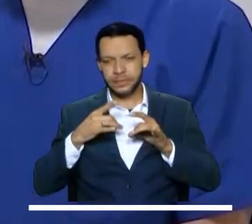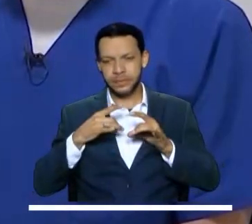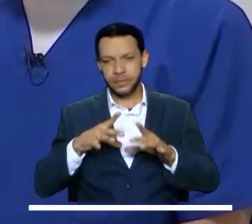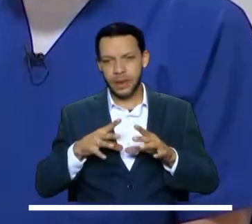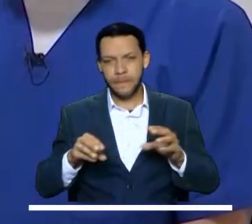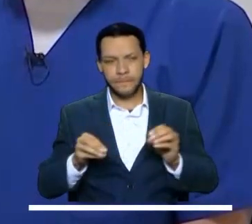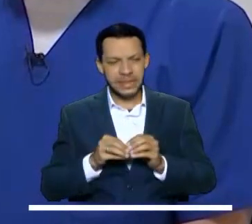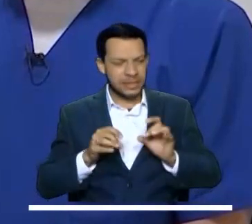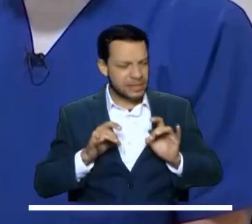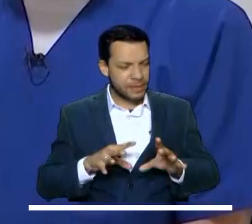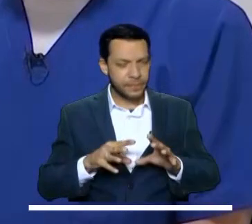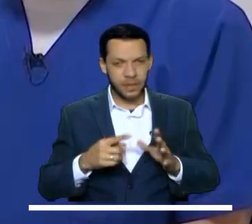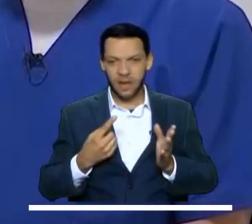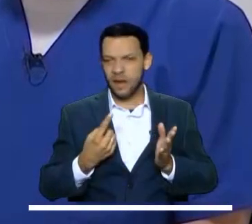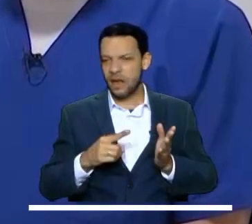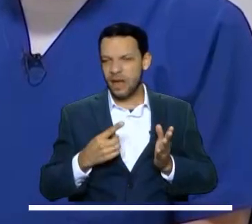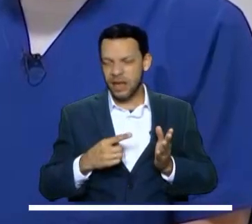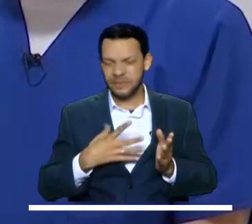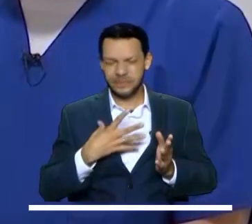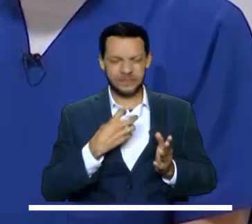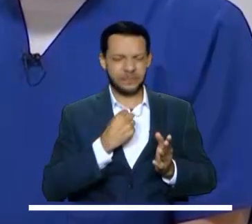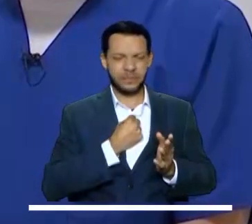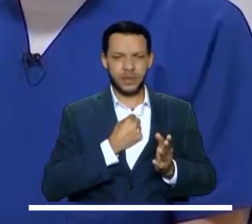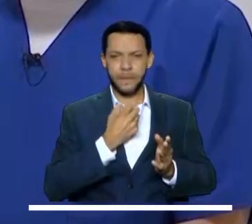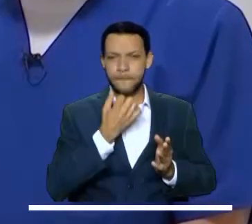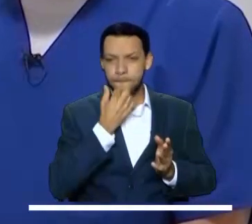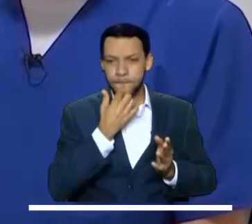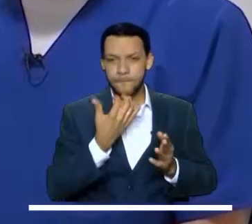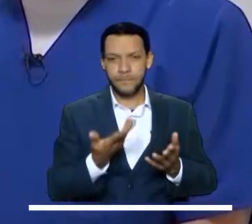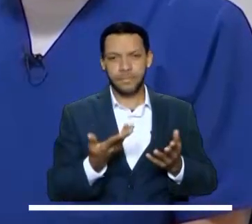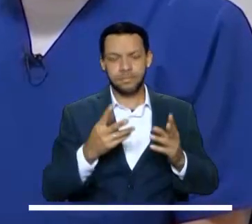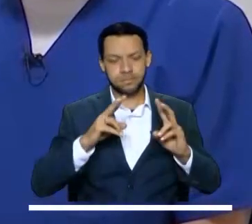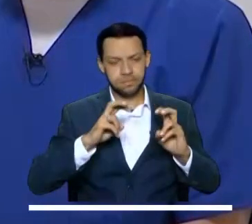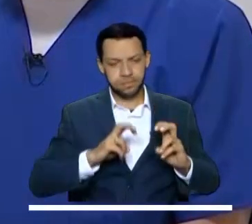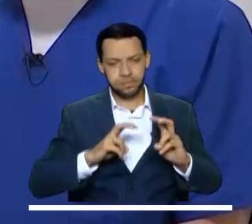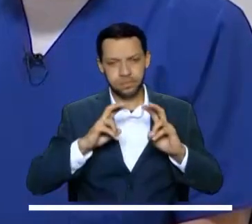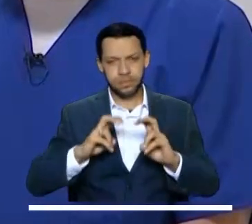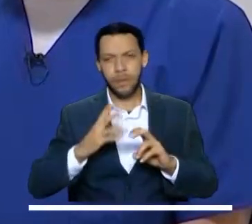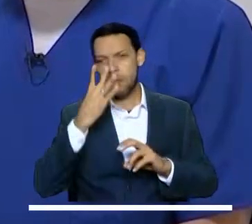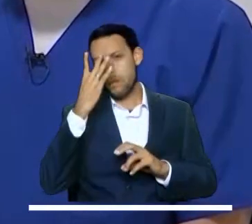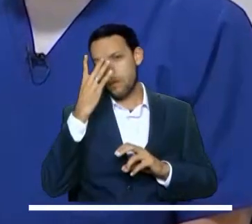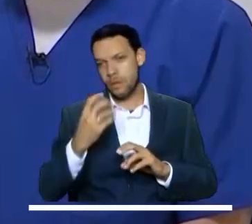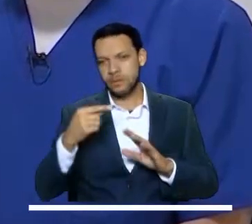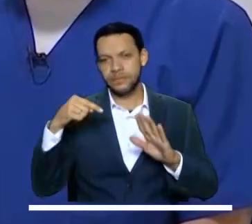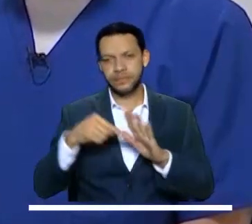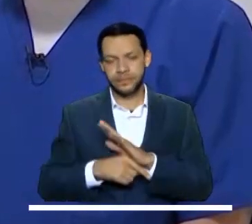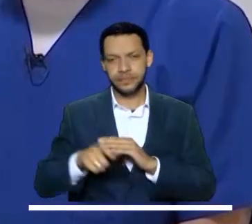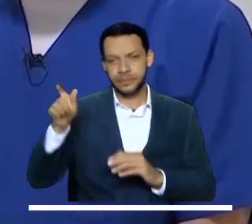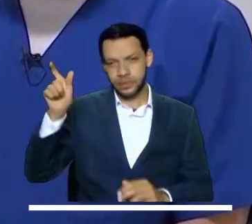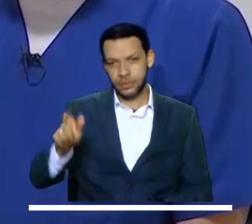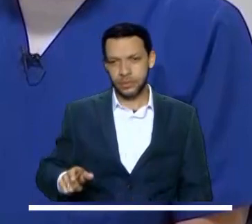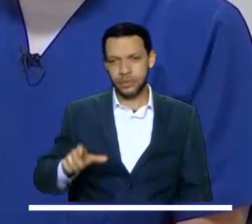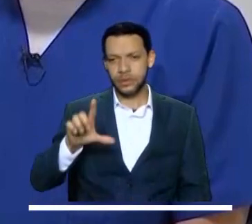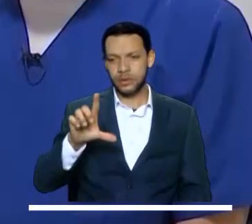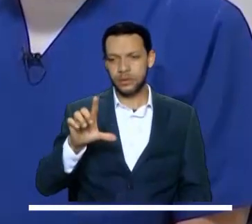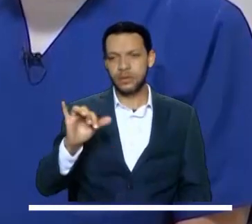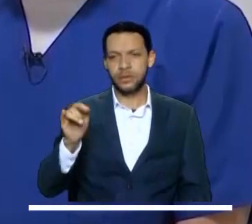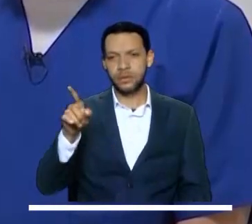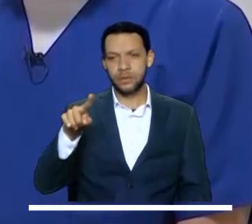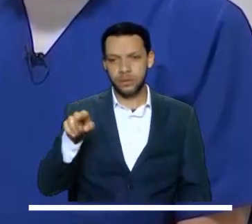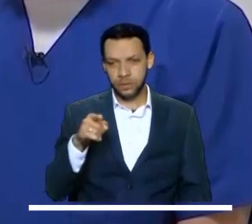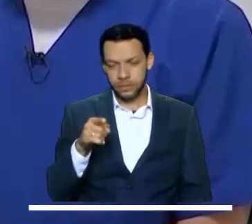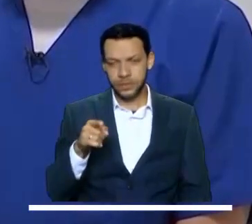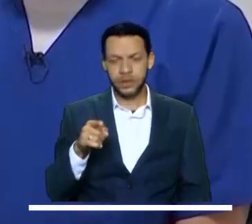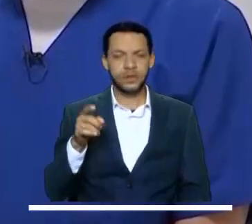aitas. ¿Qué es ese síntoma? Hay que ponerle un apellido. Luis Guillermo sabrán muchos. Entonces